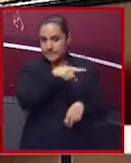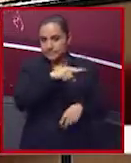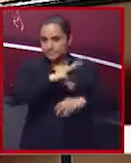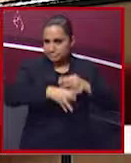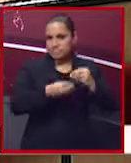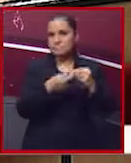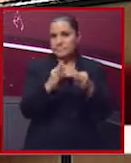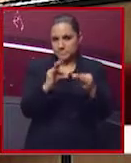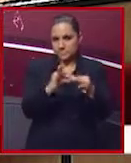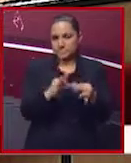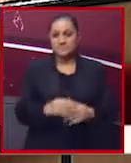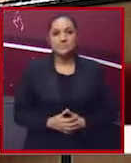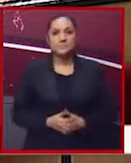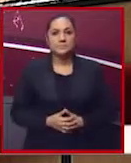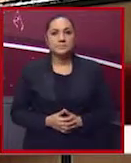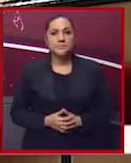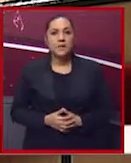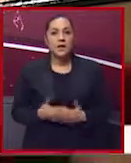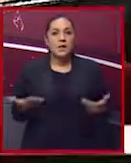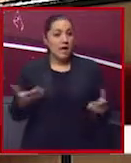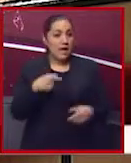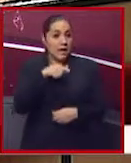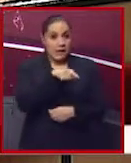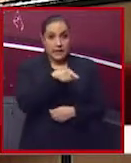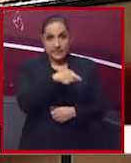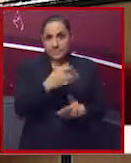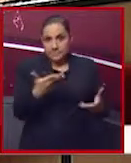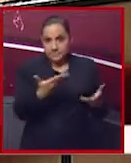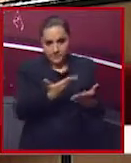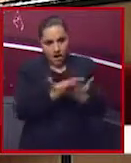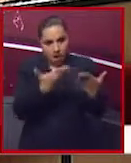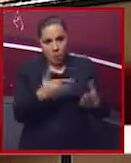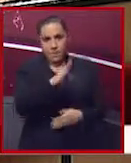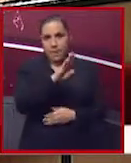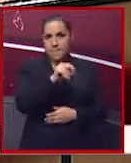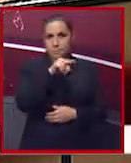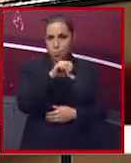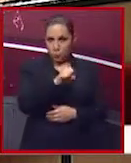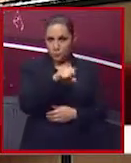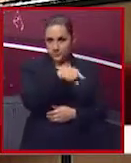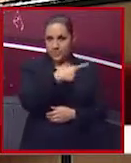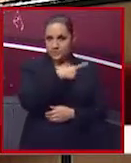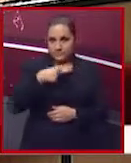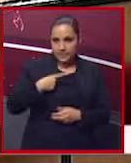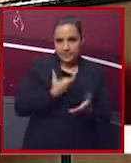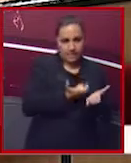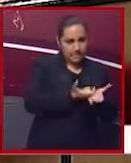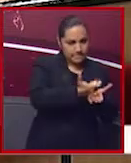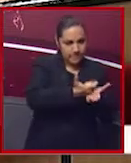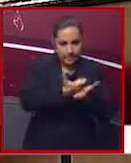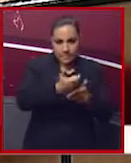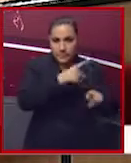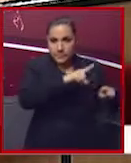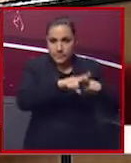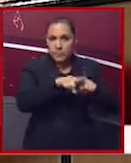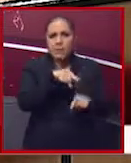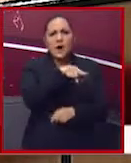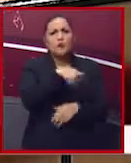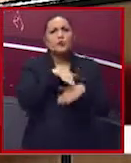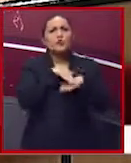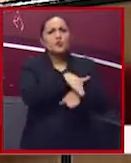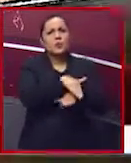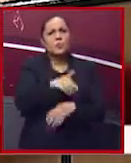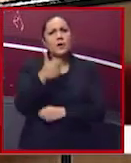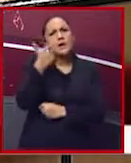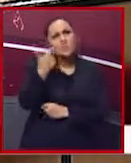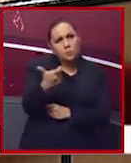En realidad, este asunto de reestructura de los bonos no va a tener ningún impacto presupuestal, es decir, esto no va